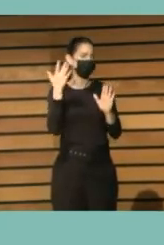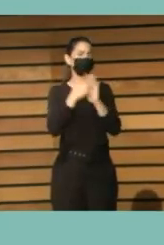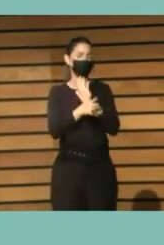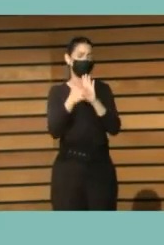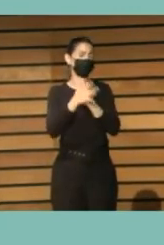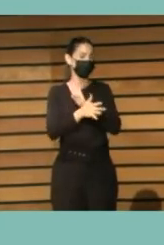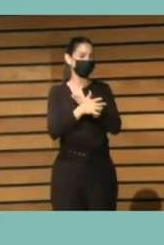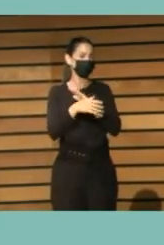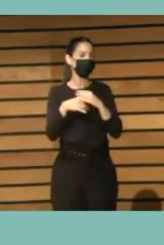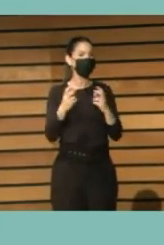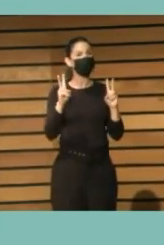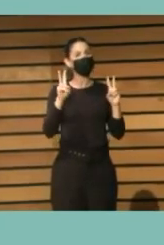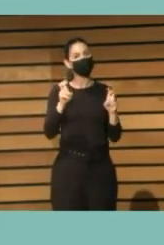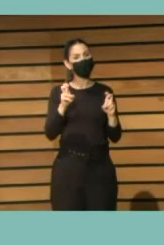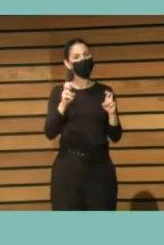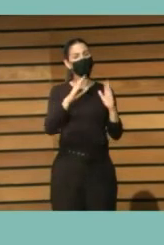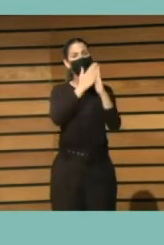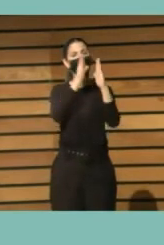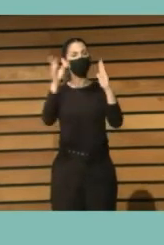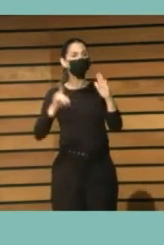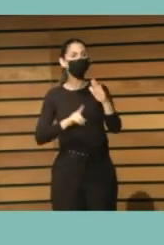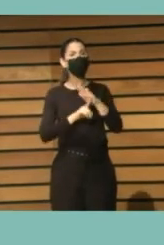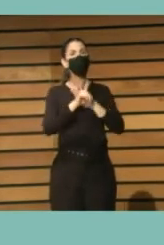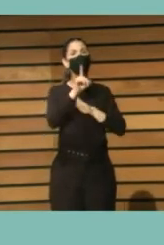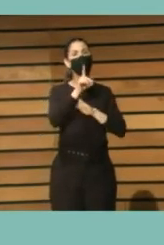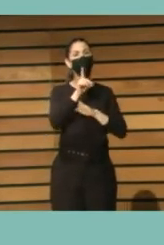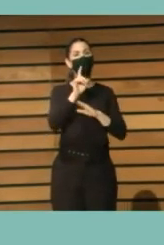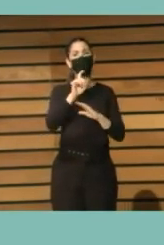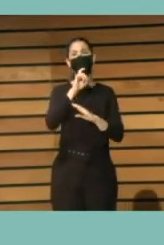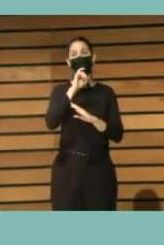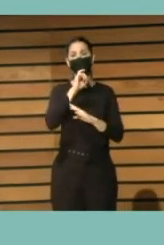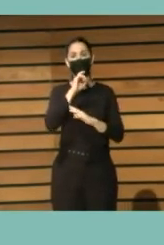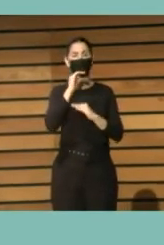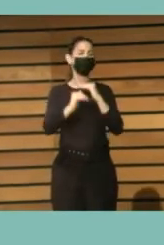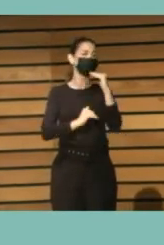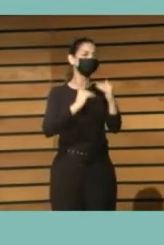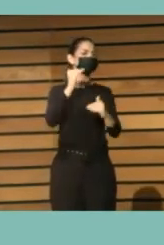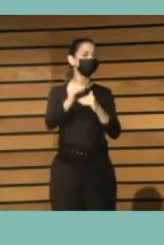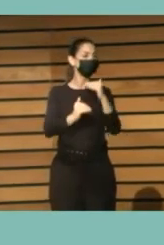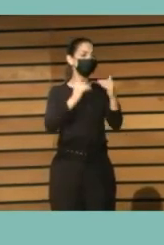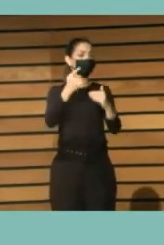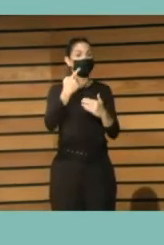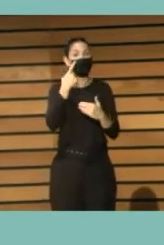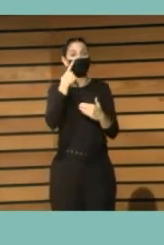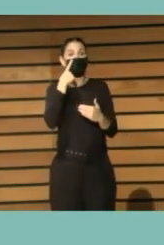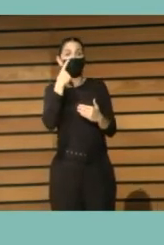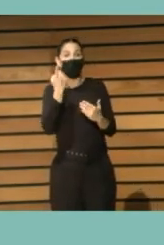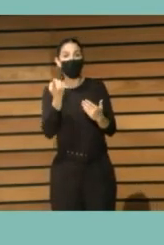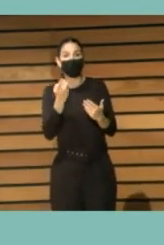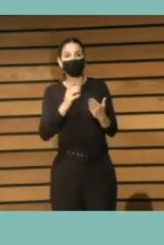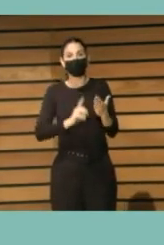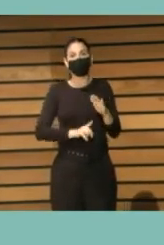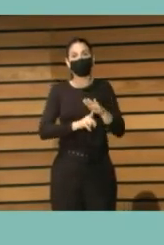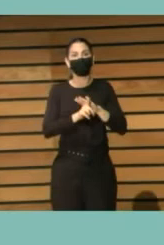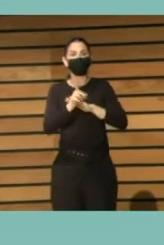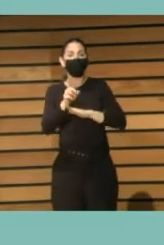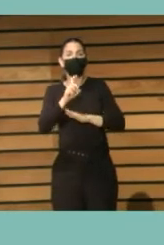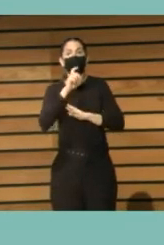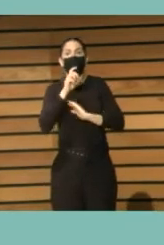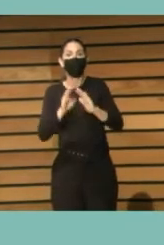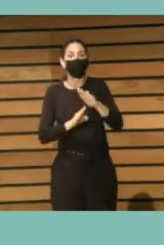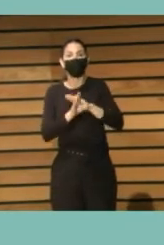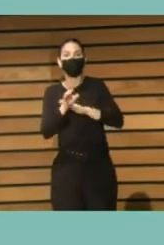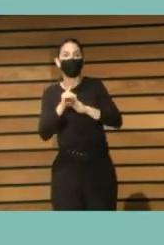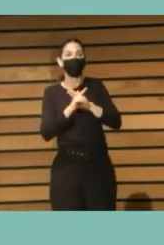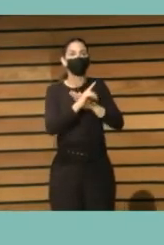bibliotecas. Parece que hace muchos años, ¿no?, que ya estamos intentando ver hacia dónde se dirige todo esto. Y también he